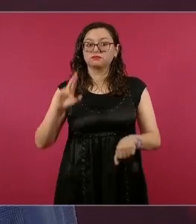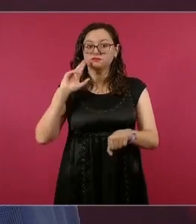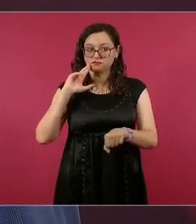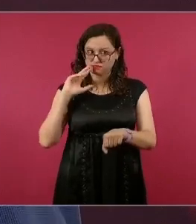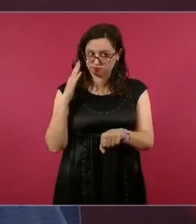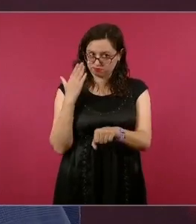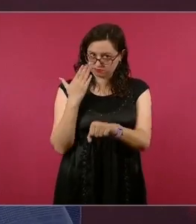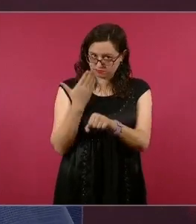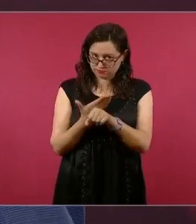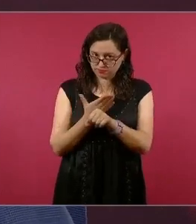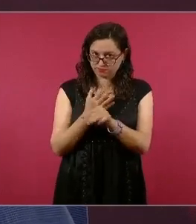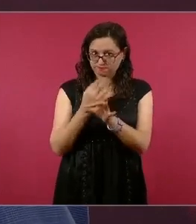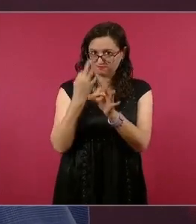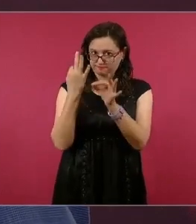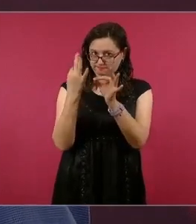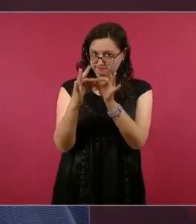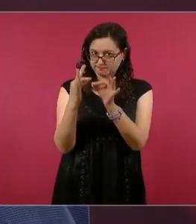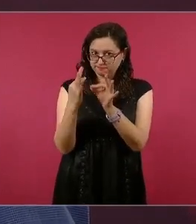responsabilidad,